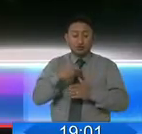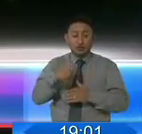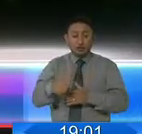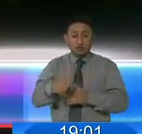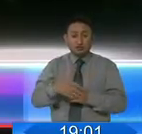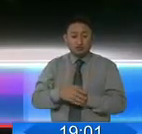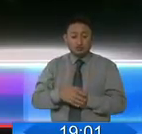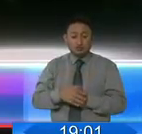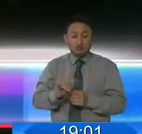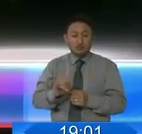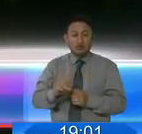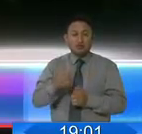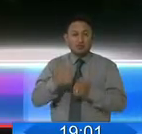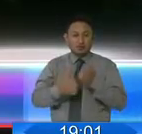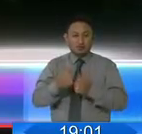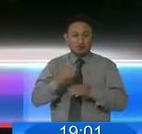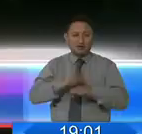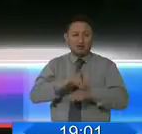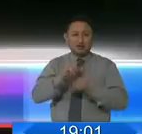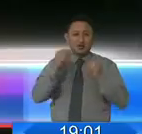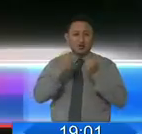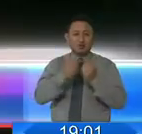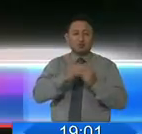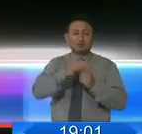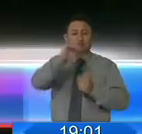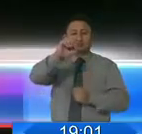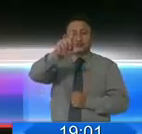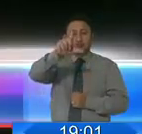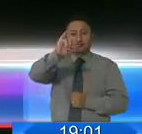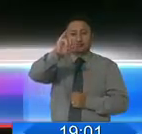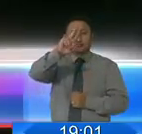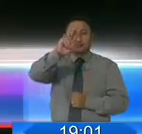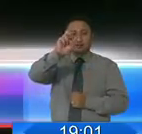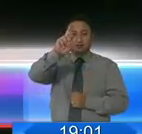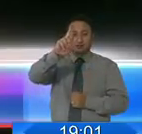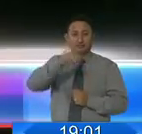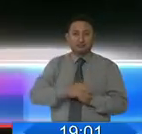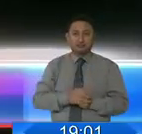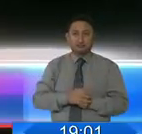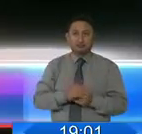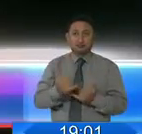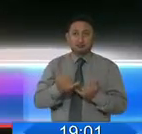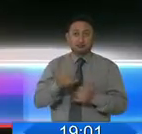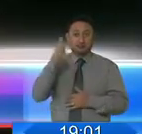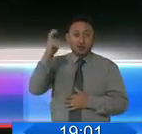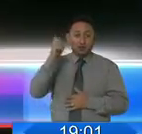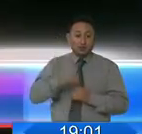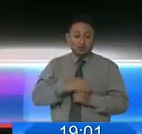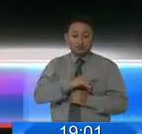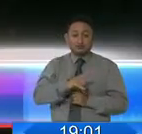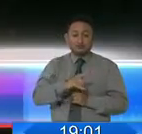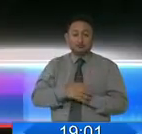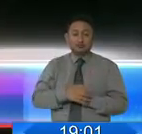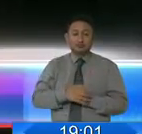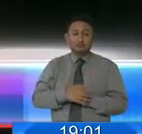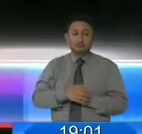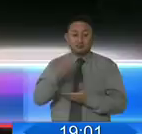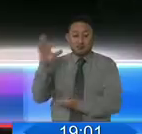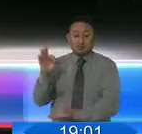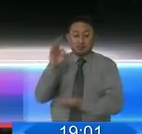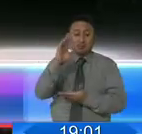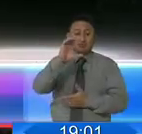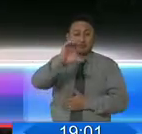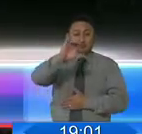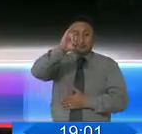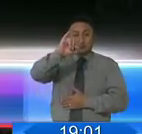delincuencia en algo terrorista del grupo de bolívar sinisterra en este instante vamos a escuchar lo que dijo el relator para la libertad de expresión